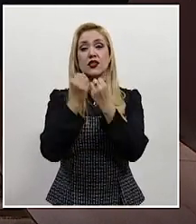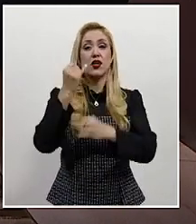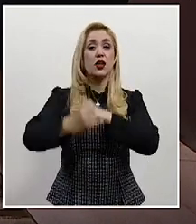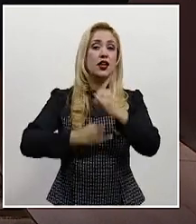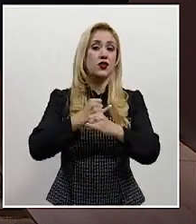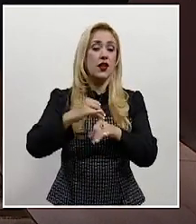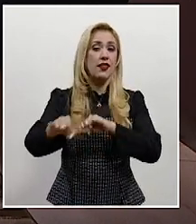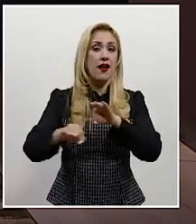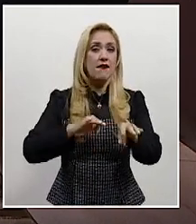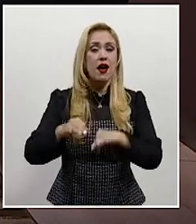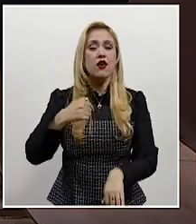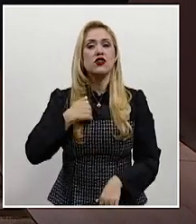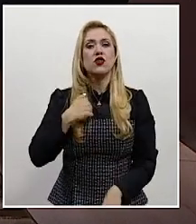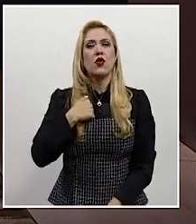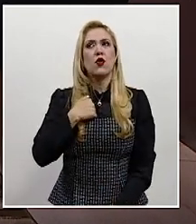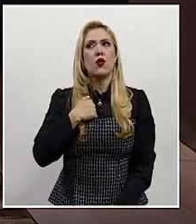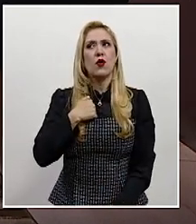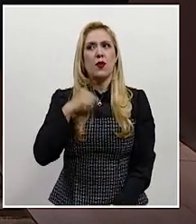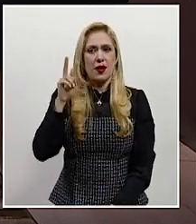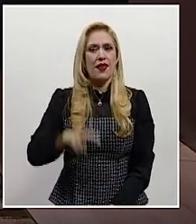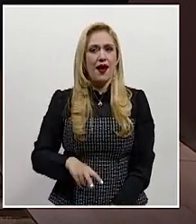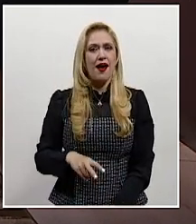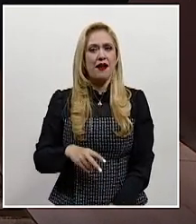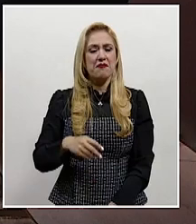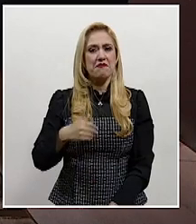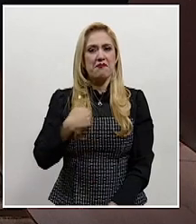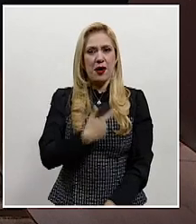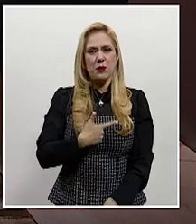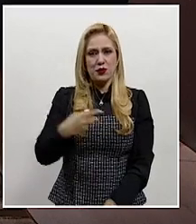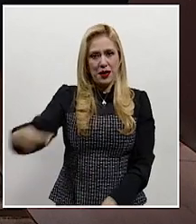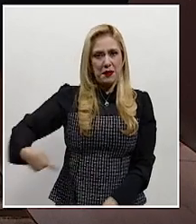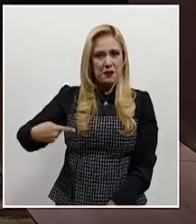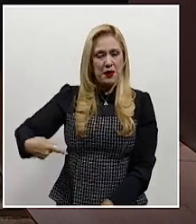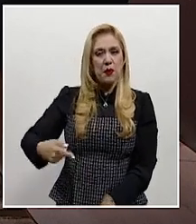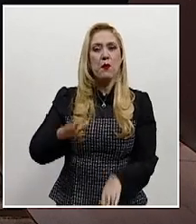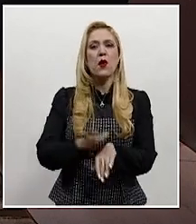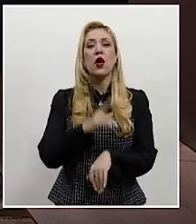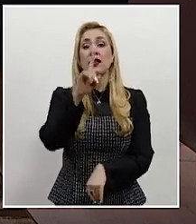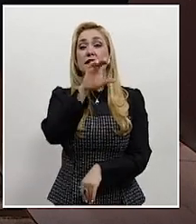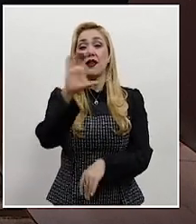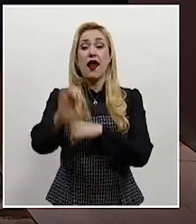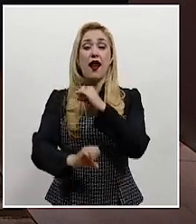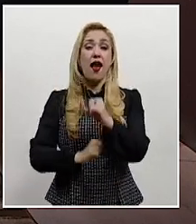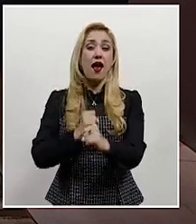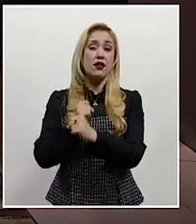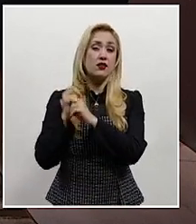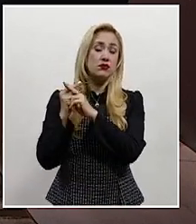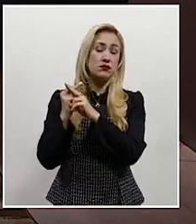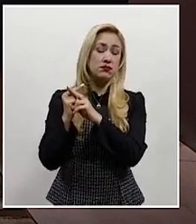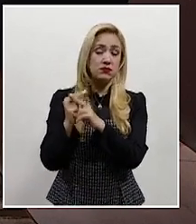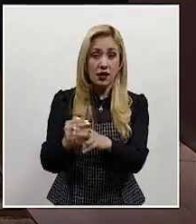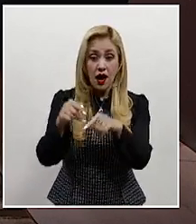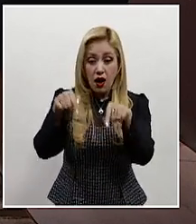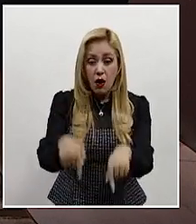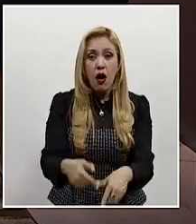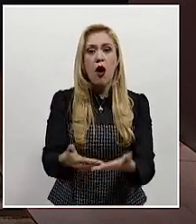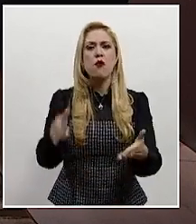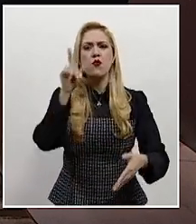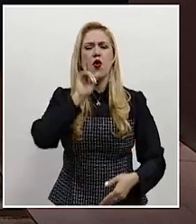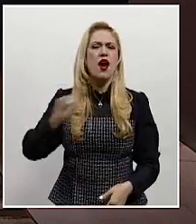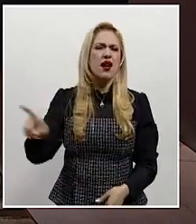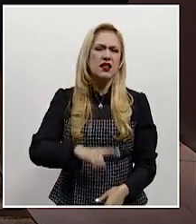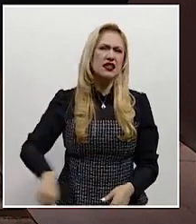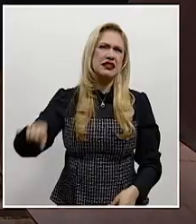gusto que hagas esta pregunta porque es en el marco del centenario cuando las mujeres sindicalistas, las mujeres luchadoras